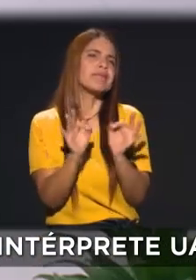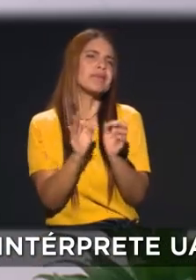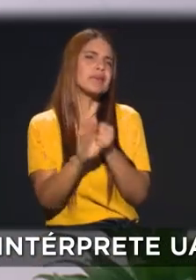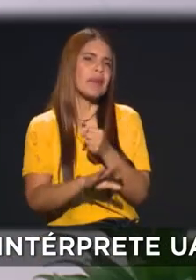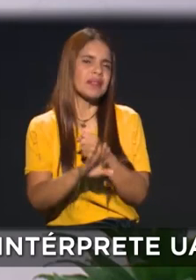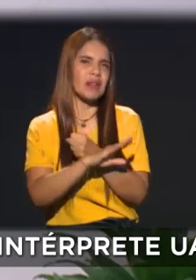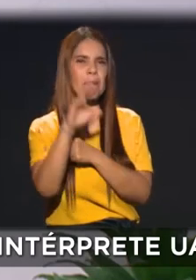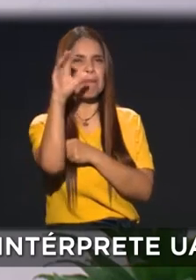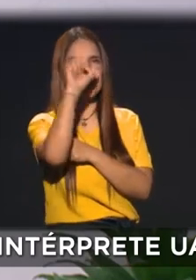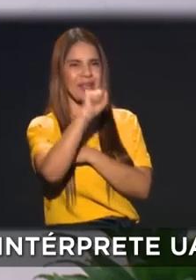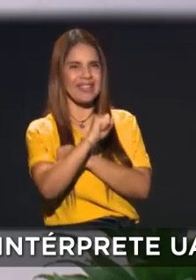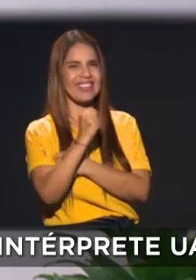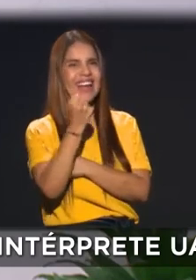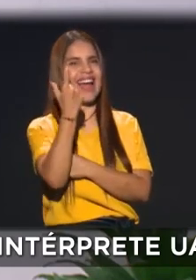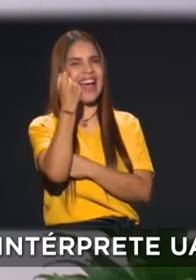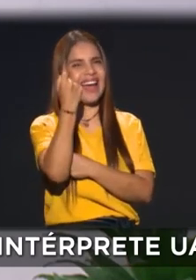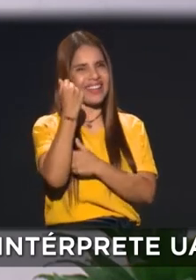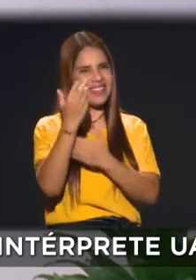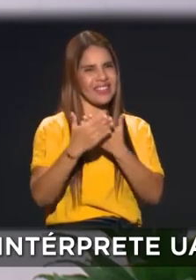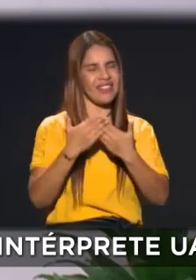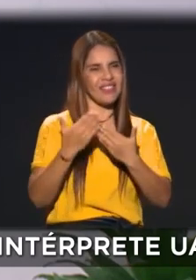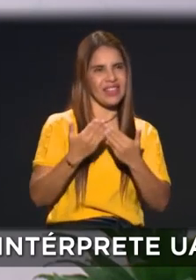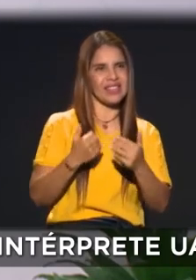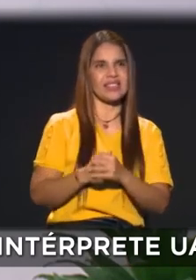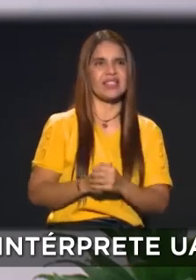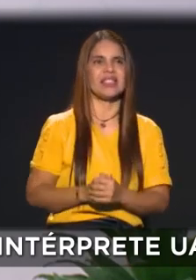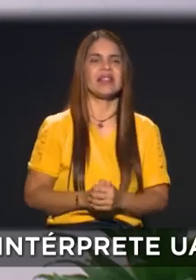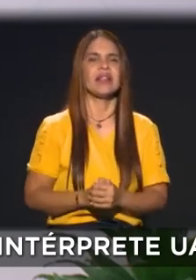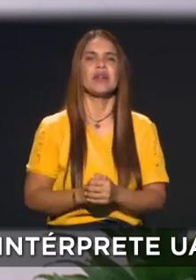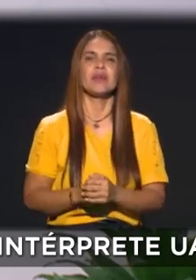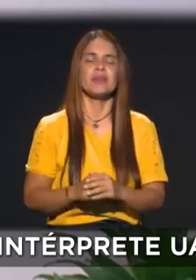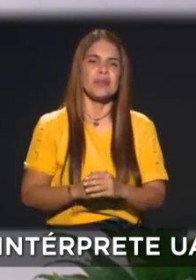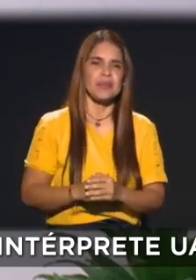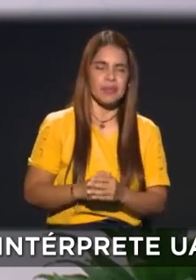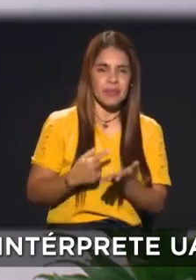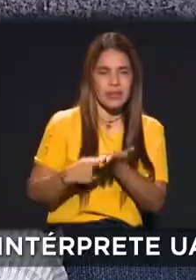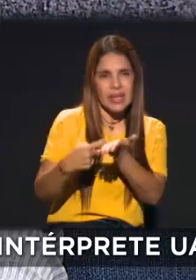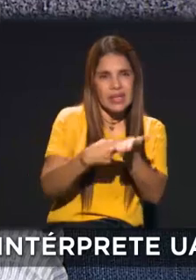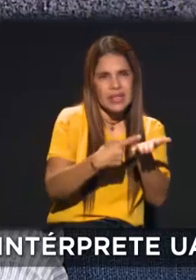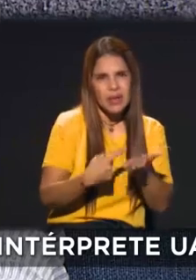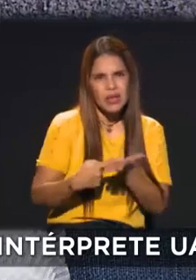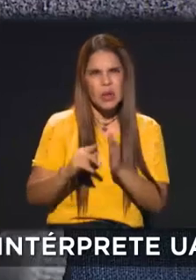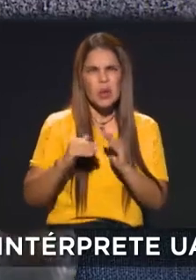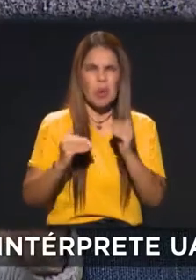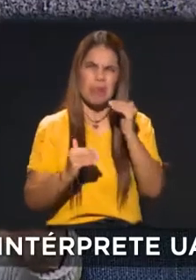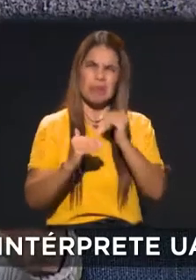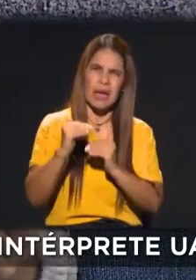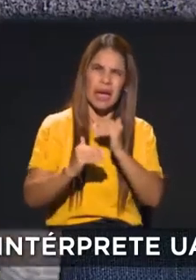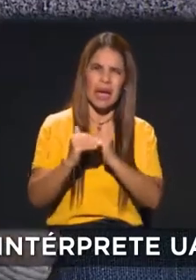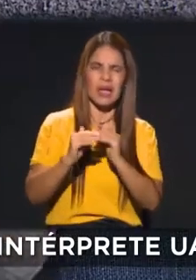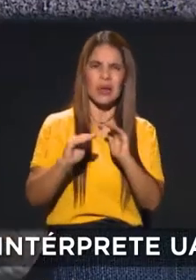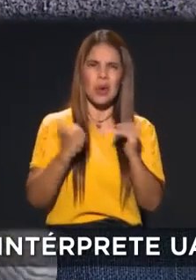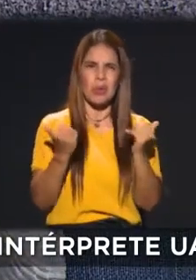disminuir, digamos, o aminorar estas diferencias que pueden existir a la hora del debate? Pues precisamente lo primero sería como la